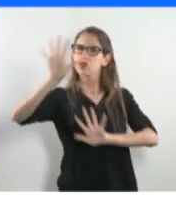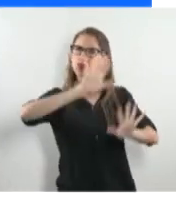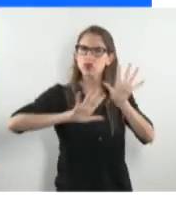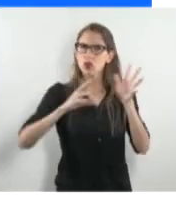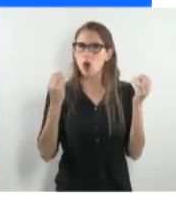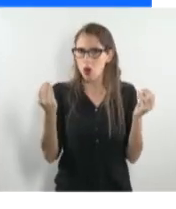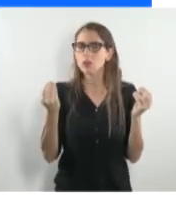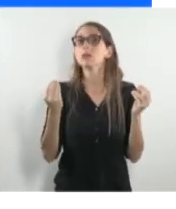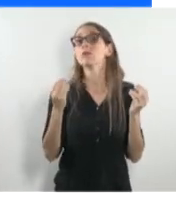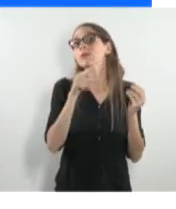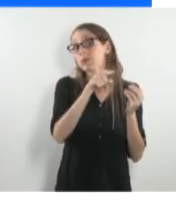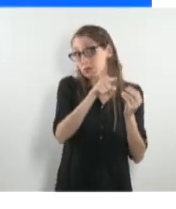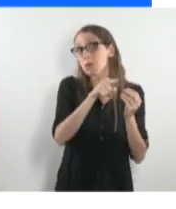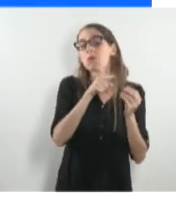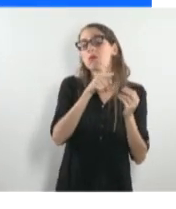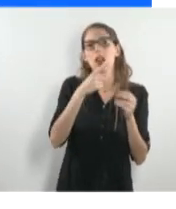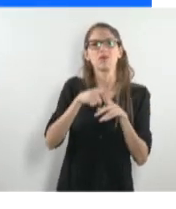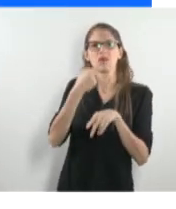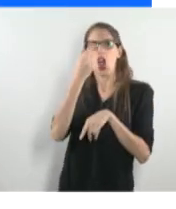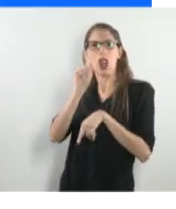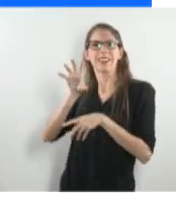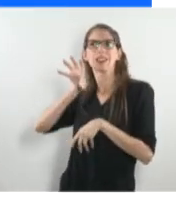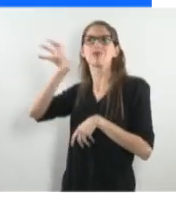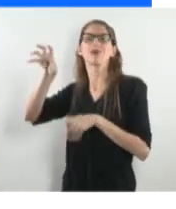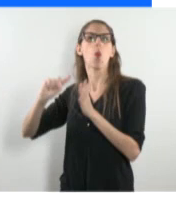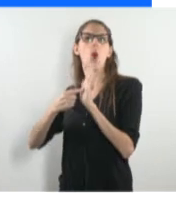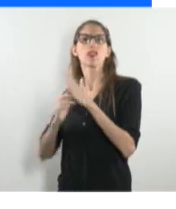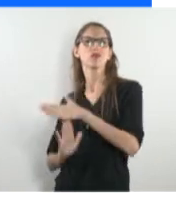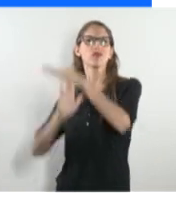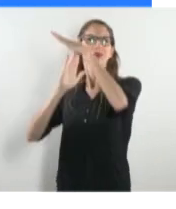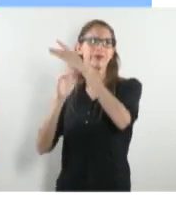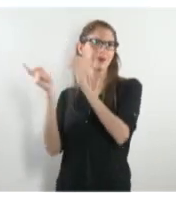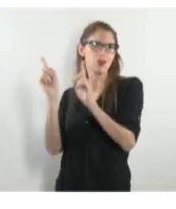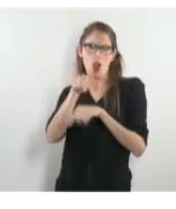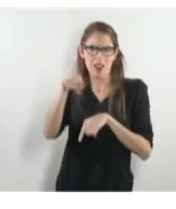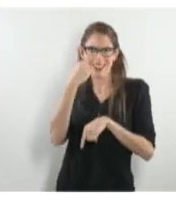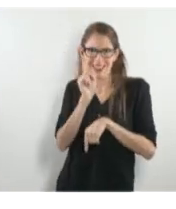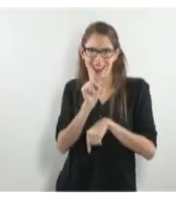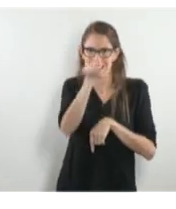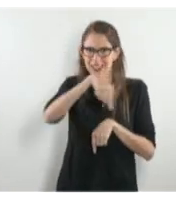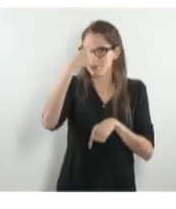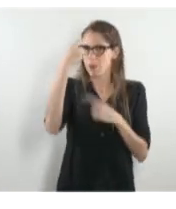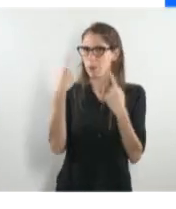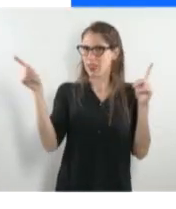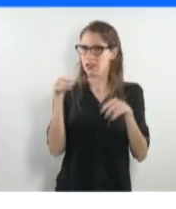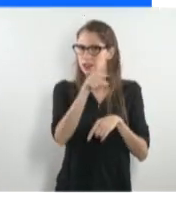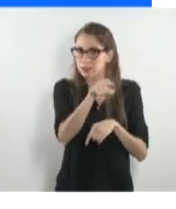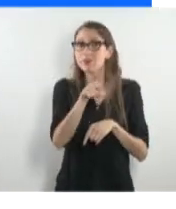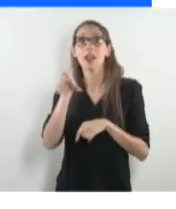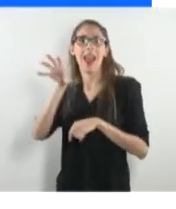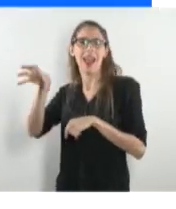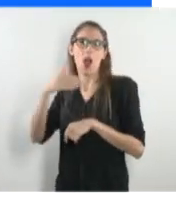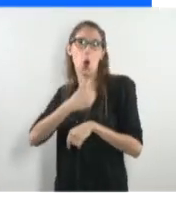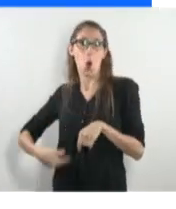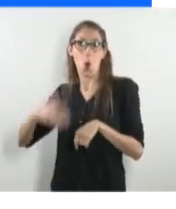supuesto le resta importancia a la centralidad de Buenos Aires, por la cual optan en buena medida los unitarios.